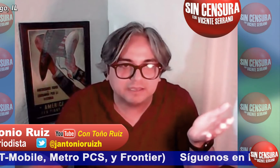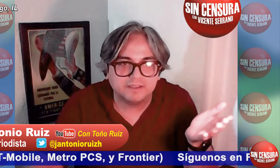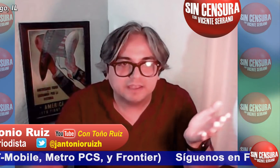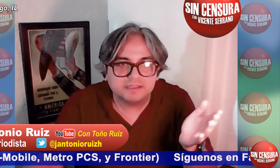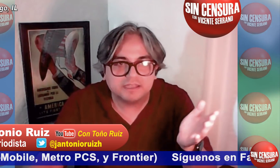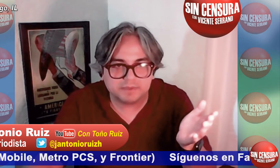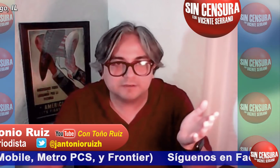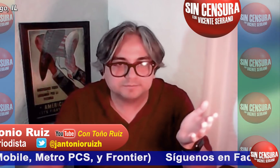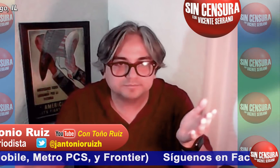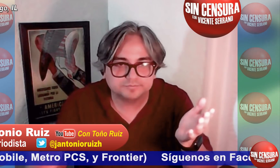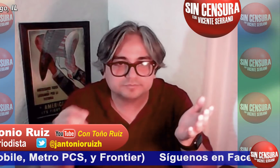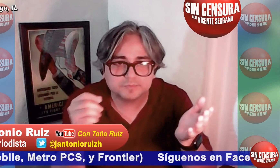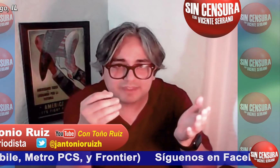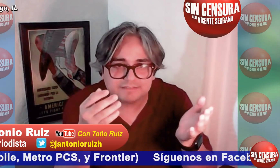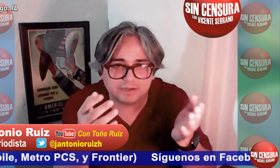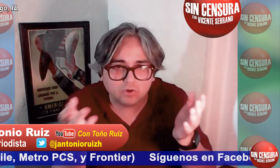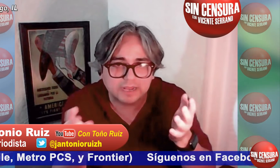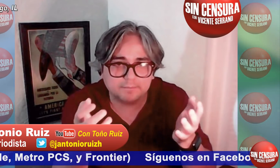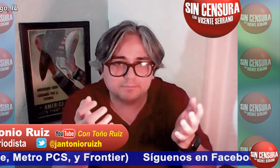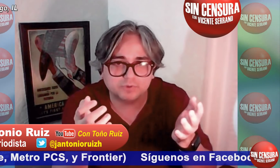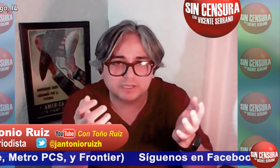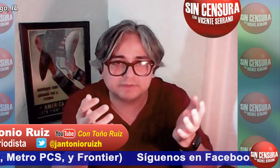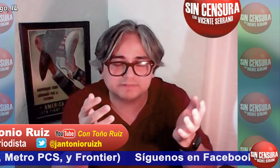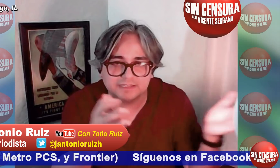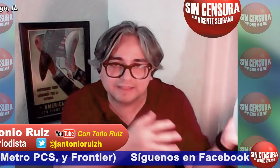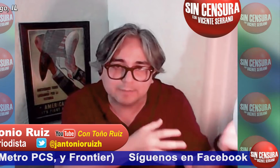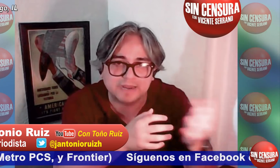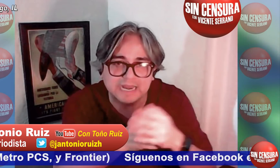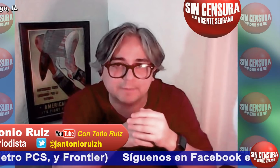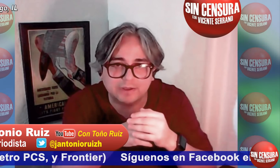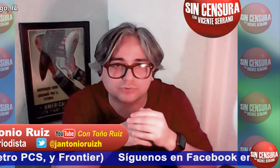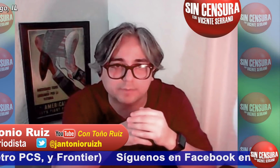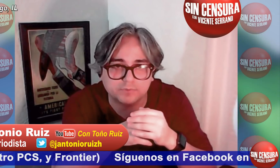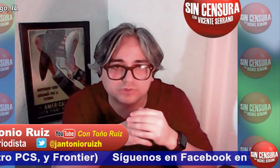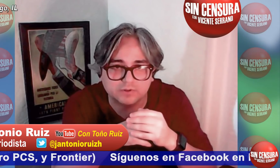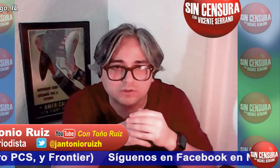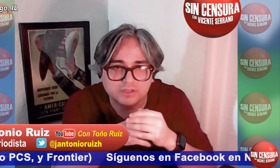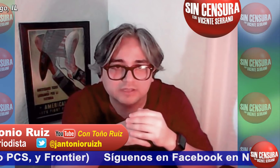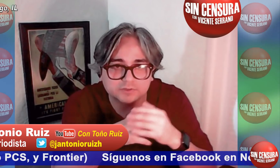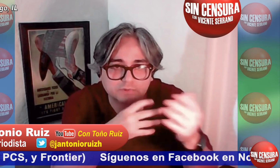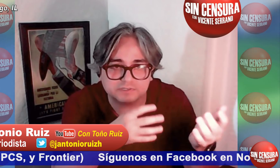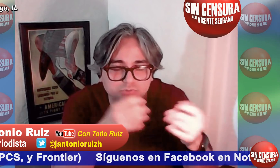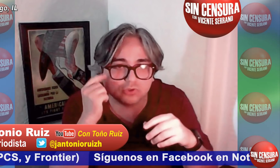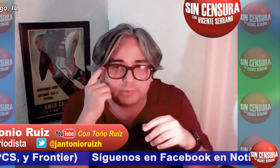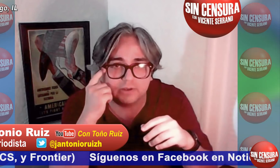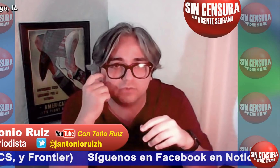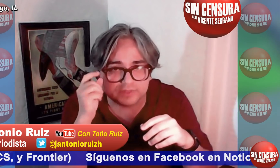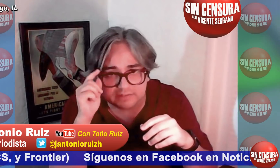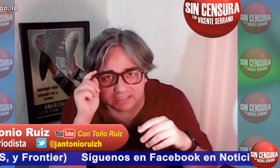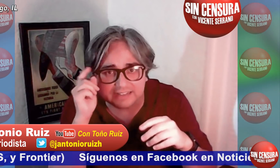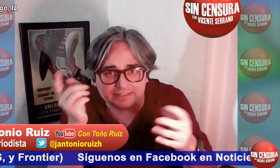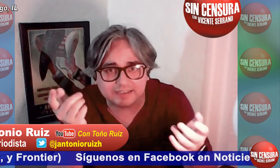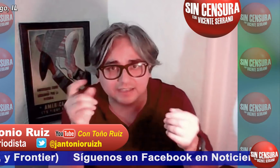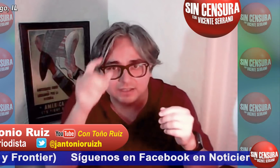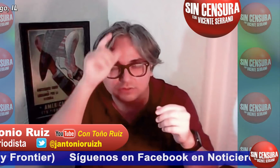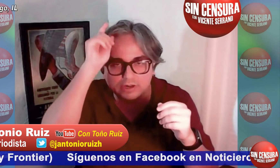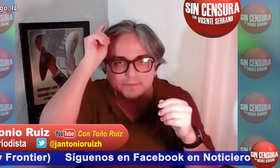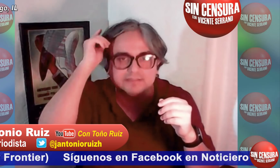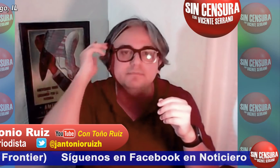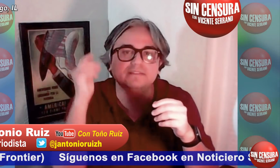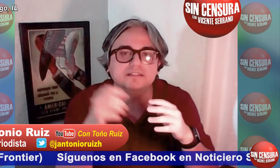Irving? Irving se enoja porque el presidente le da la palabra a otro reportero después de sus dos preguntas y le